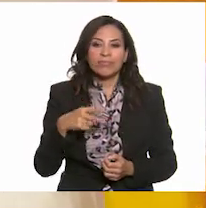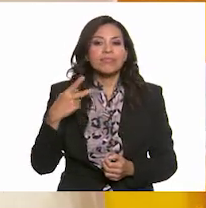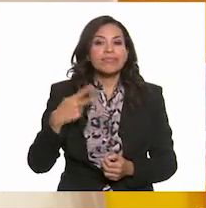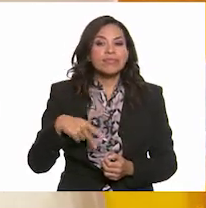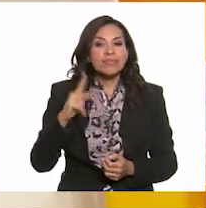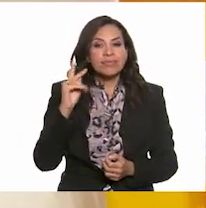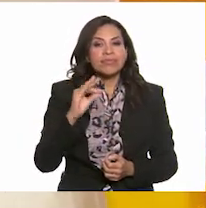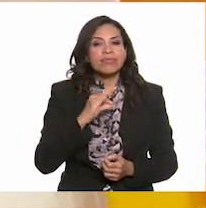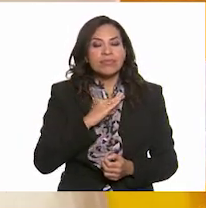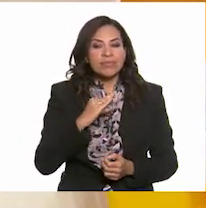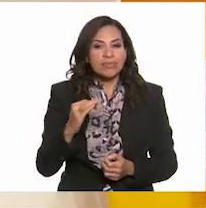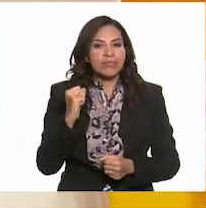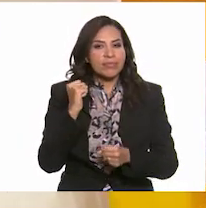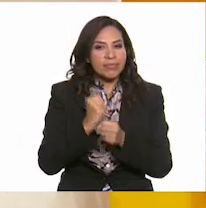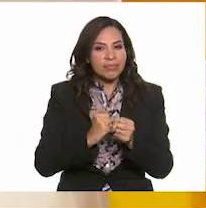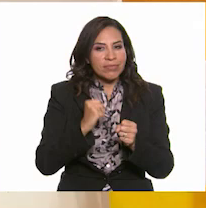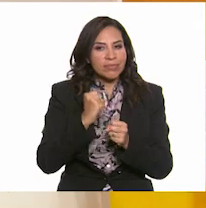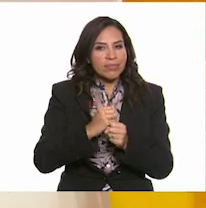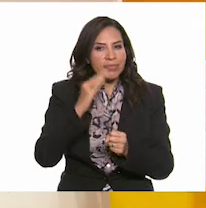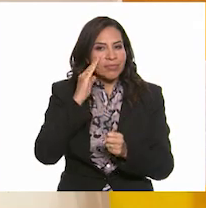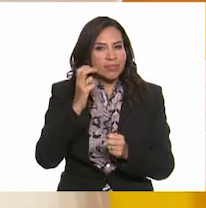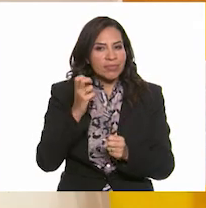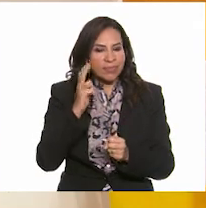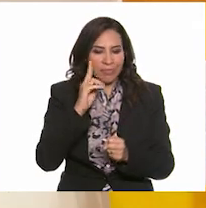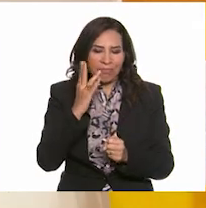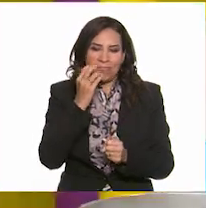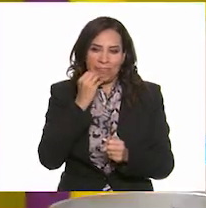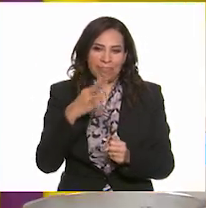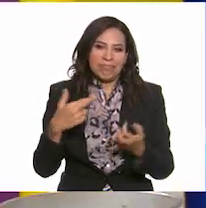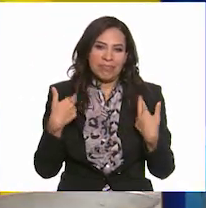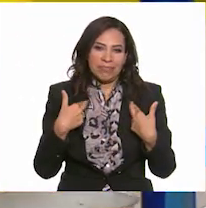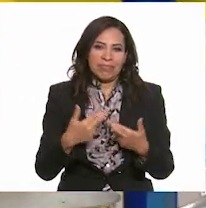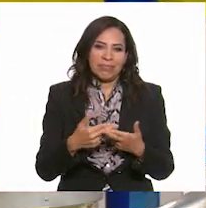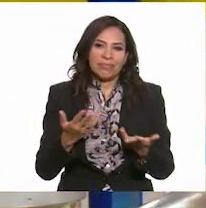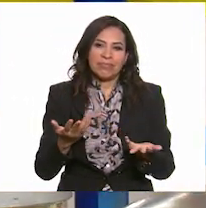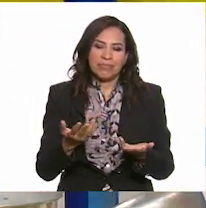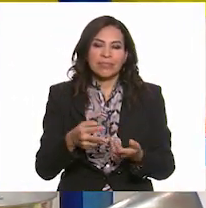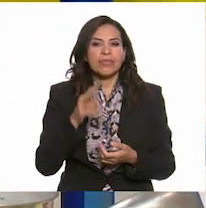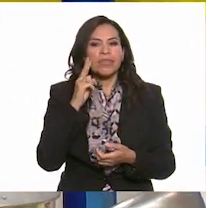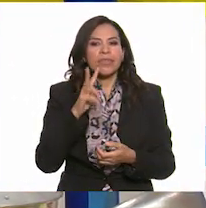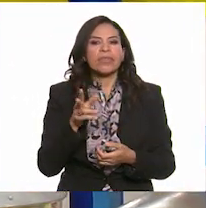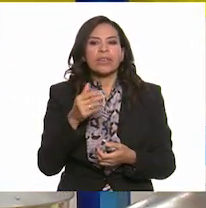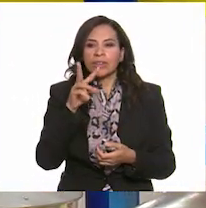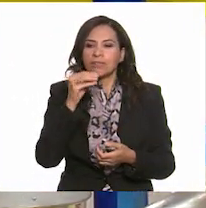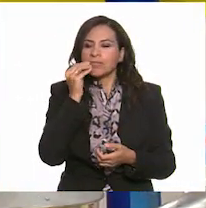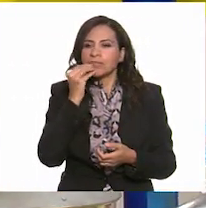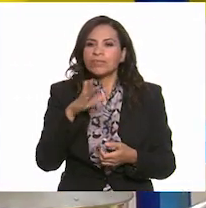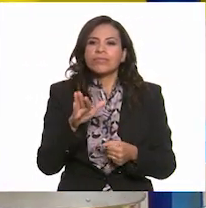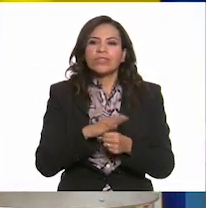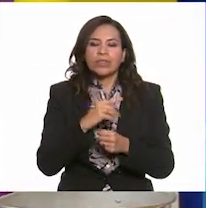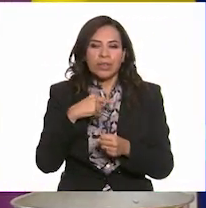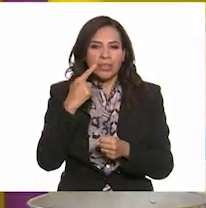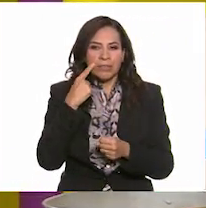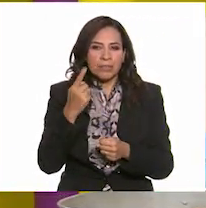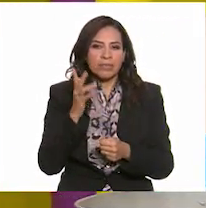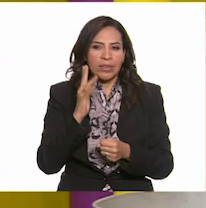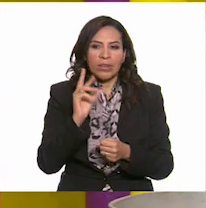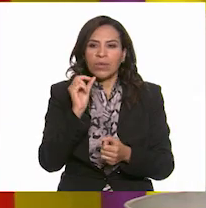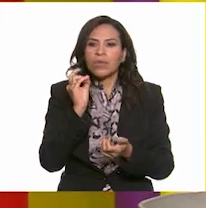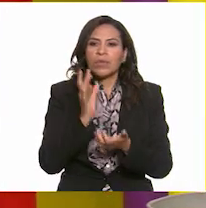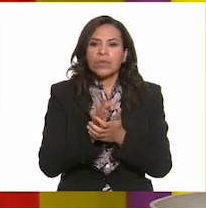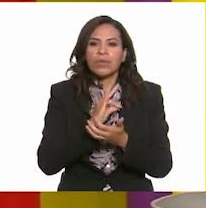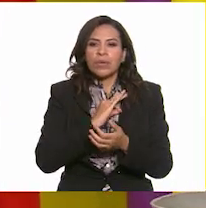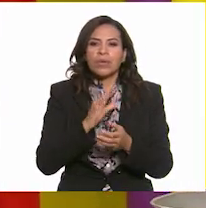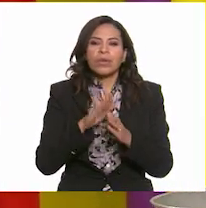Pero podemos ir practicando, ¿qué te parece? Excelente, maestra. ¿Cómo viste? Pues padrísimo, porque ya vi que no solamente